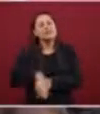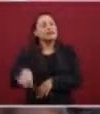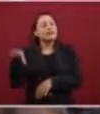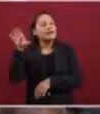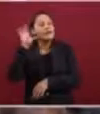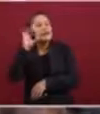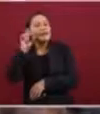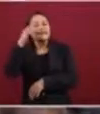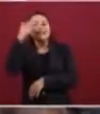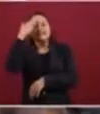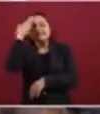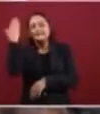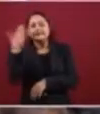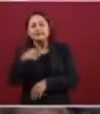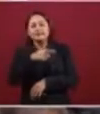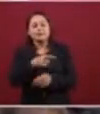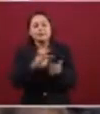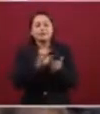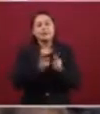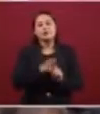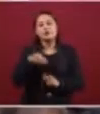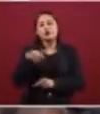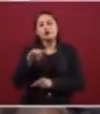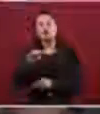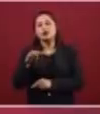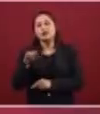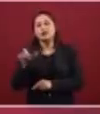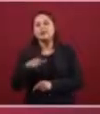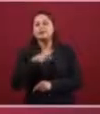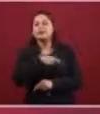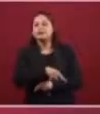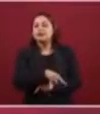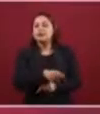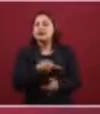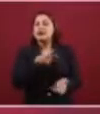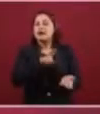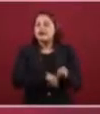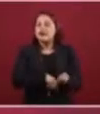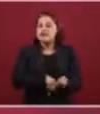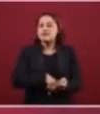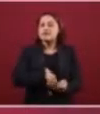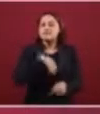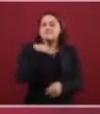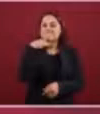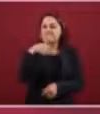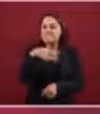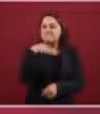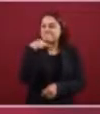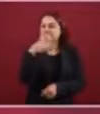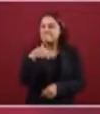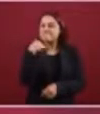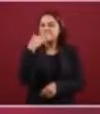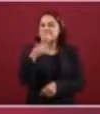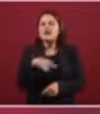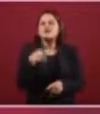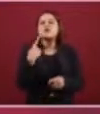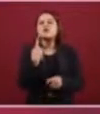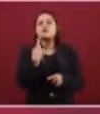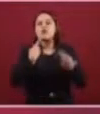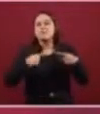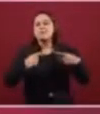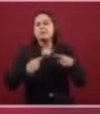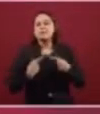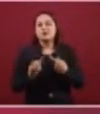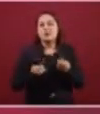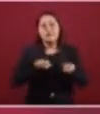agencia había malos manejos y que existía una trama de corrupción con una mafia que controlaba las contrataciones, los